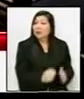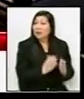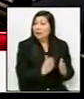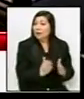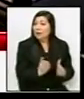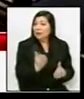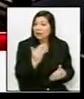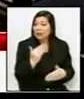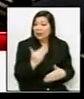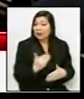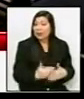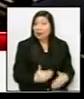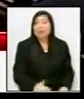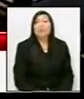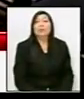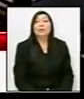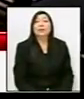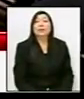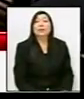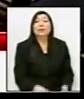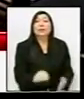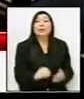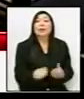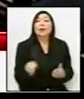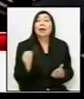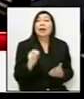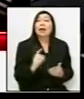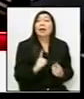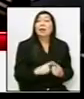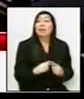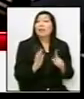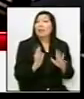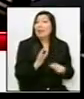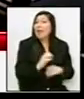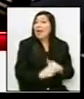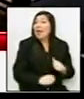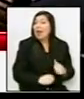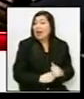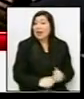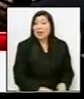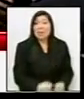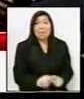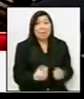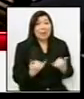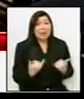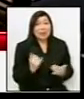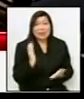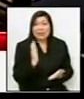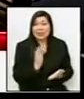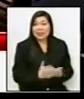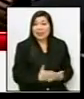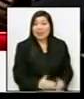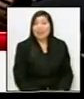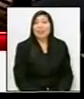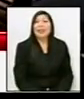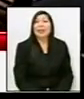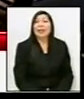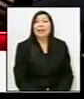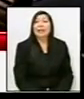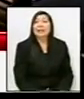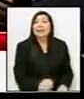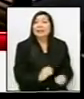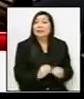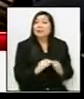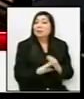de una infracción de inhabilitarlo hasta 10 años. Pero ese tipo de sanciones tienen que estar